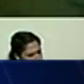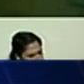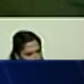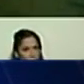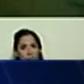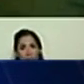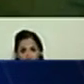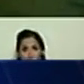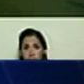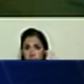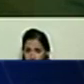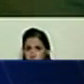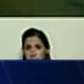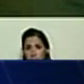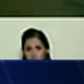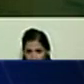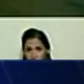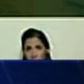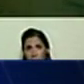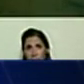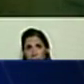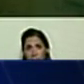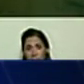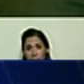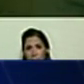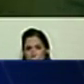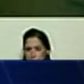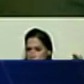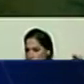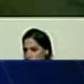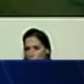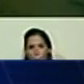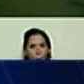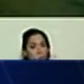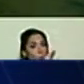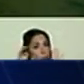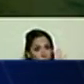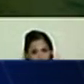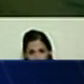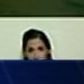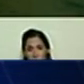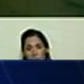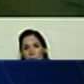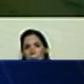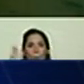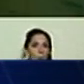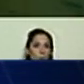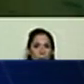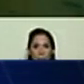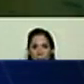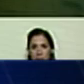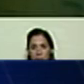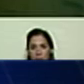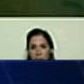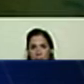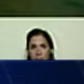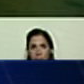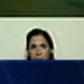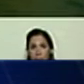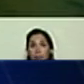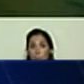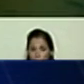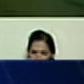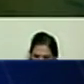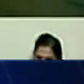establecido en la Carta Magna, nuestra Constitución de la República Bolivariana de Venezuela, de salvaguardar,